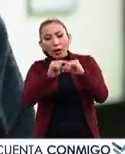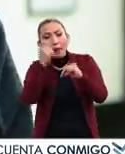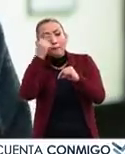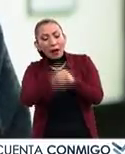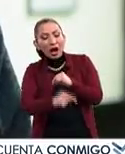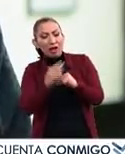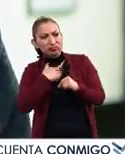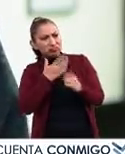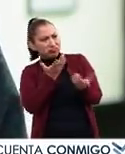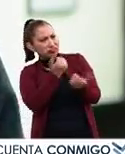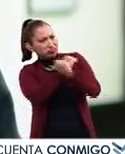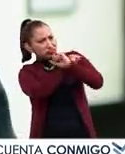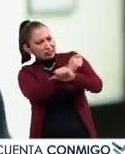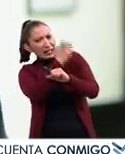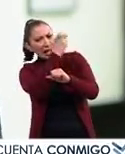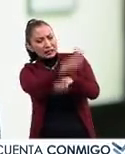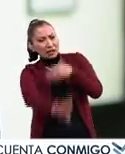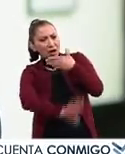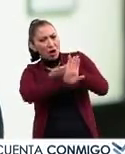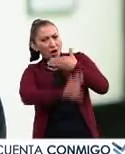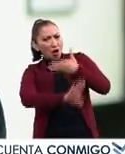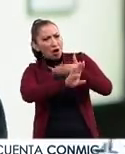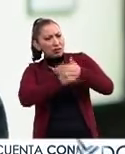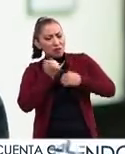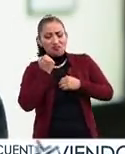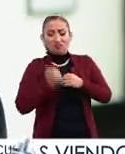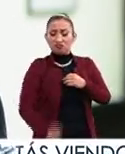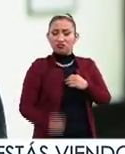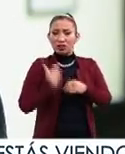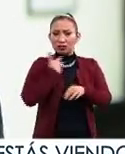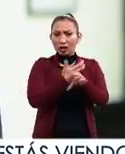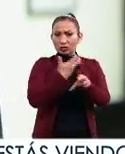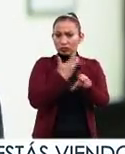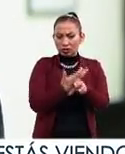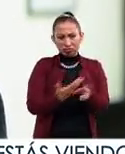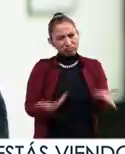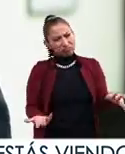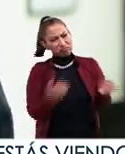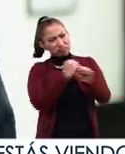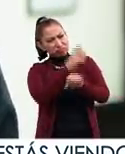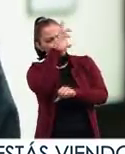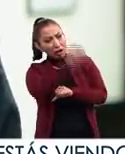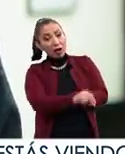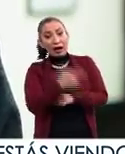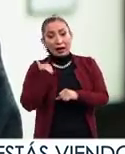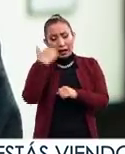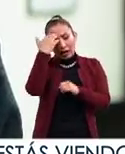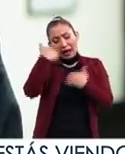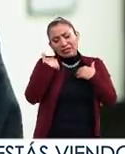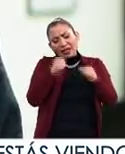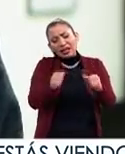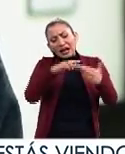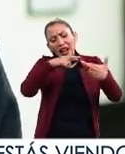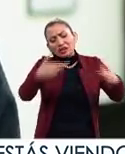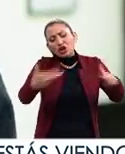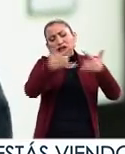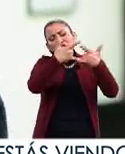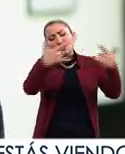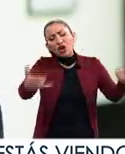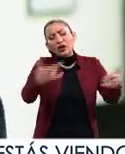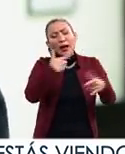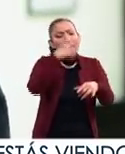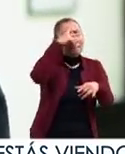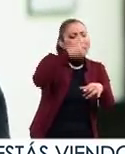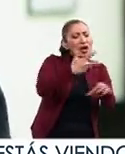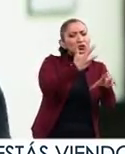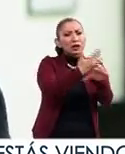para oponerse a este tipo de poder tan represor. Sin duda alguna, entender históricamente nuestra relación con los Estados